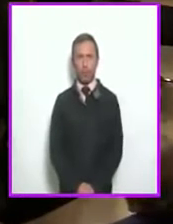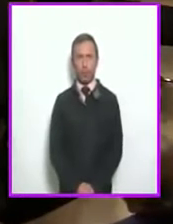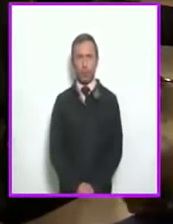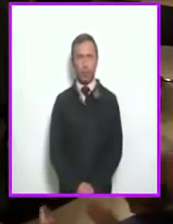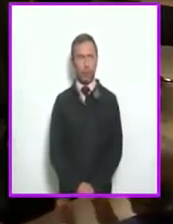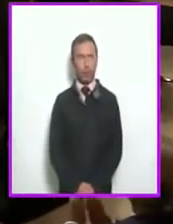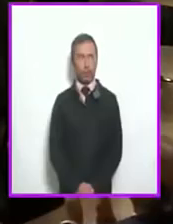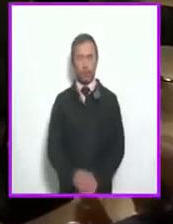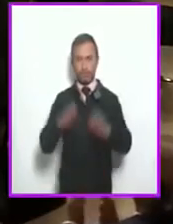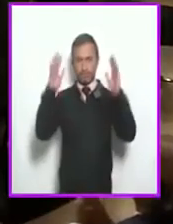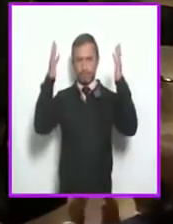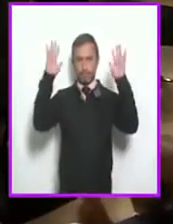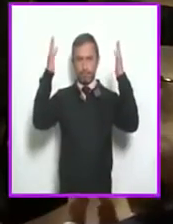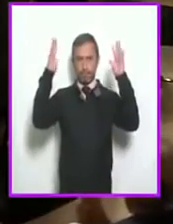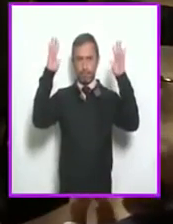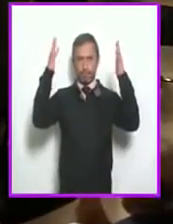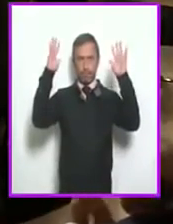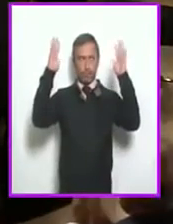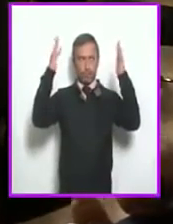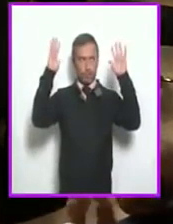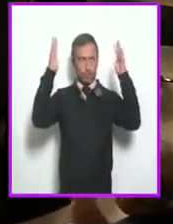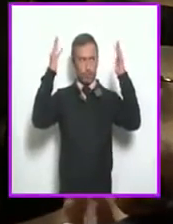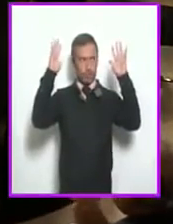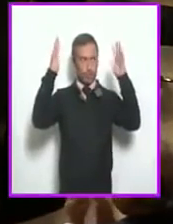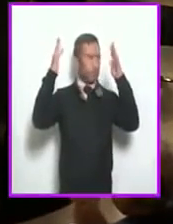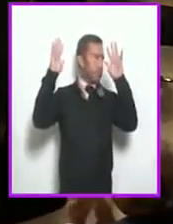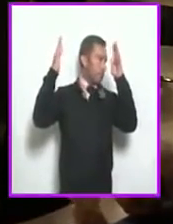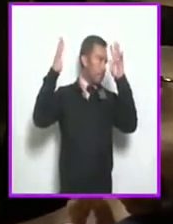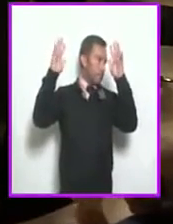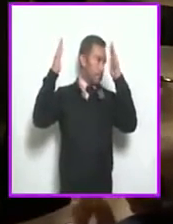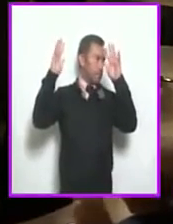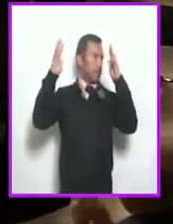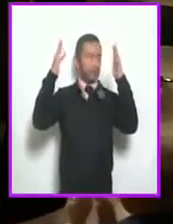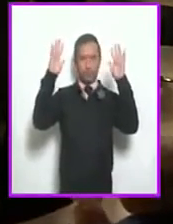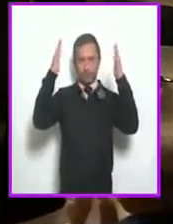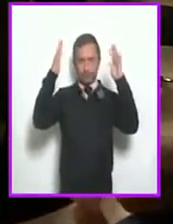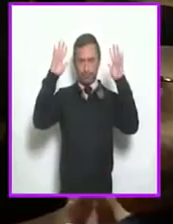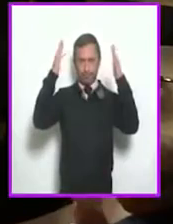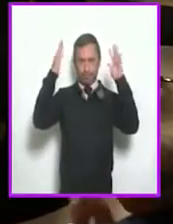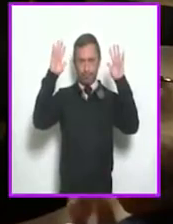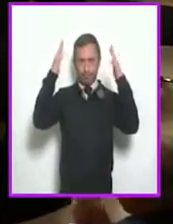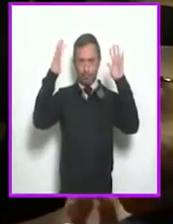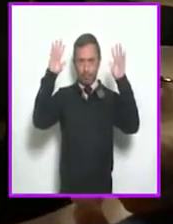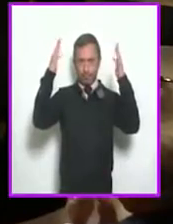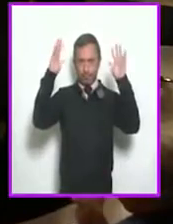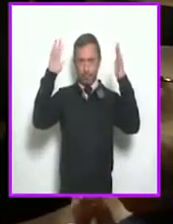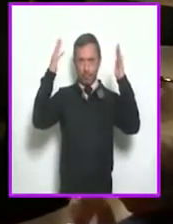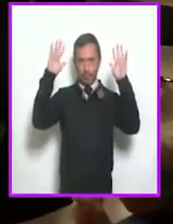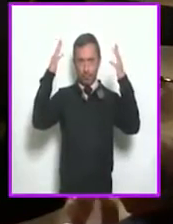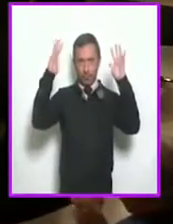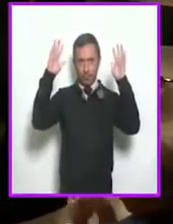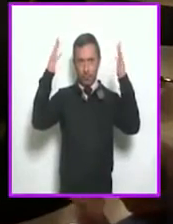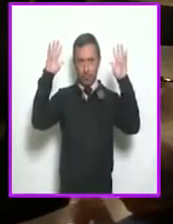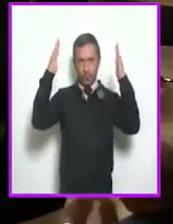Los distintos institutos electorales de las entidades donde hubo comicios para renovar la gubernatura el pasado 1 de julio entregaron las constancias de mayoría